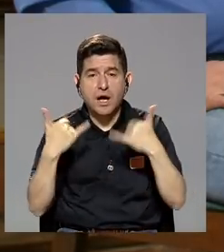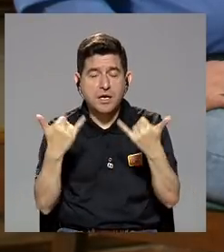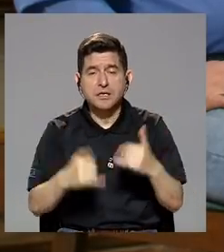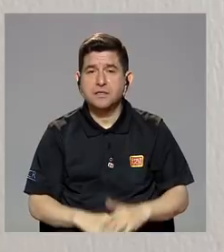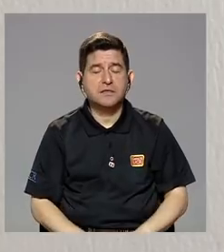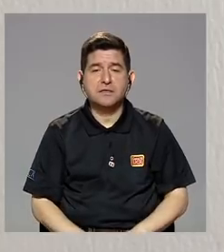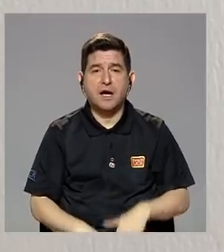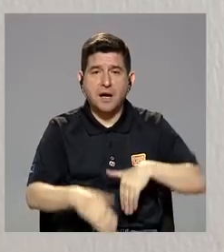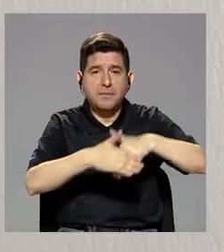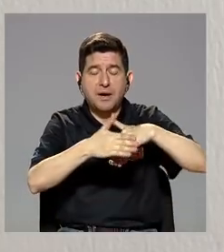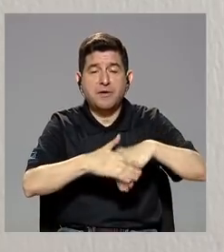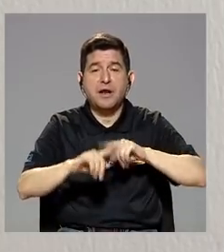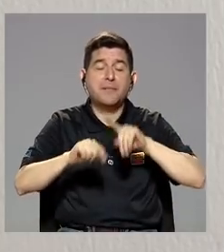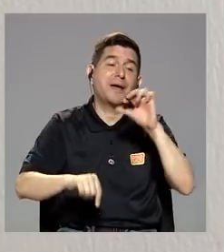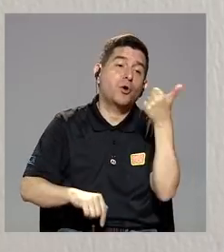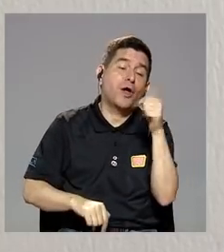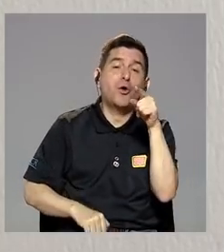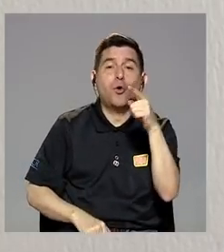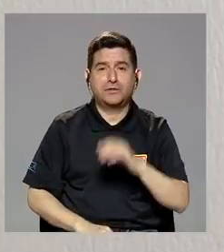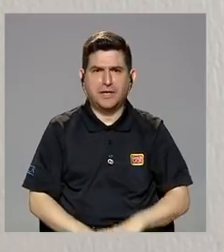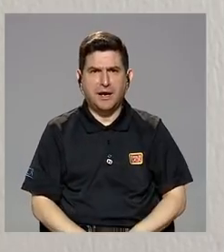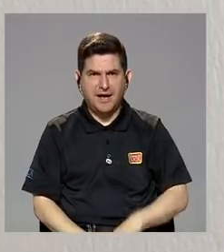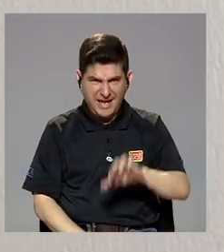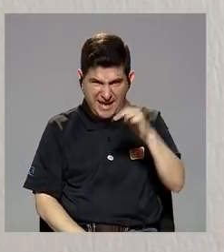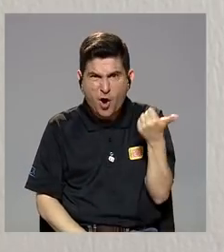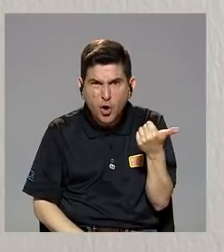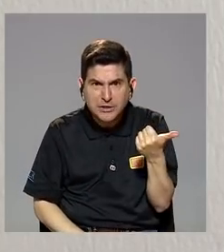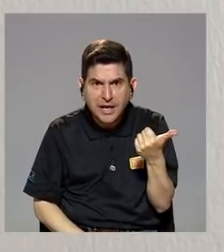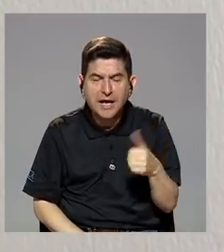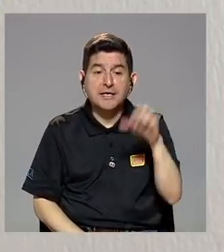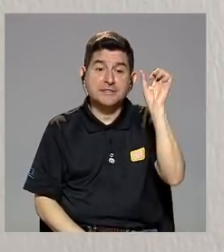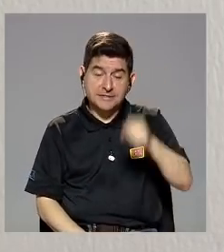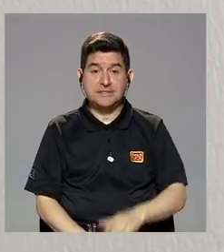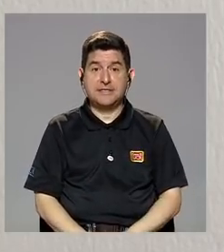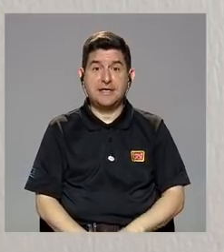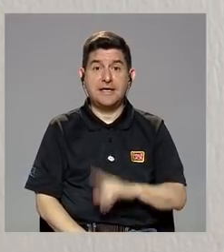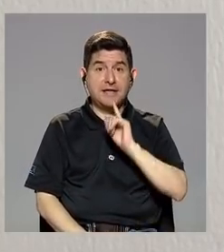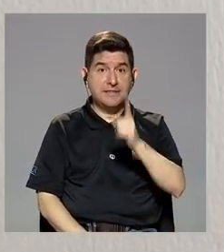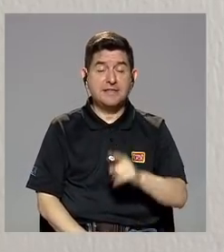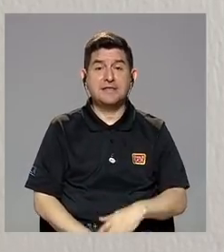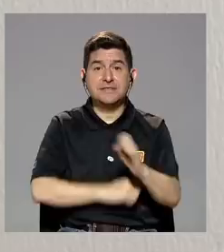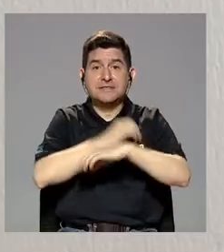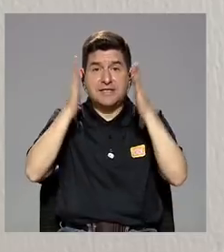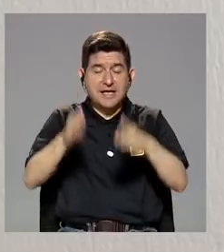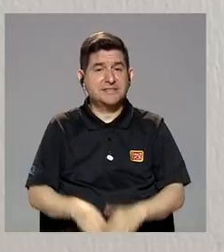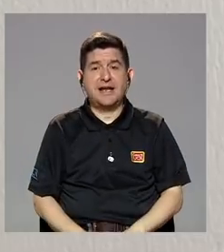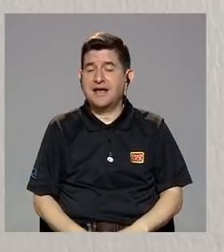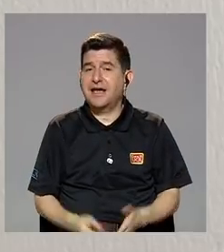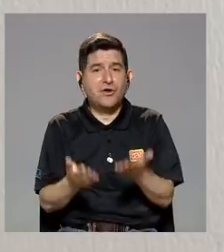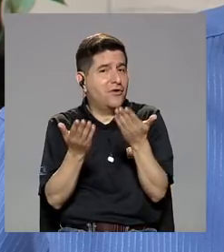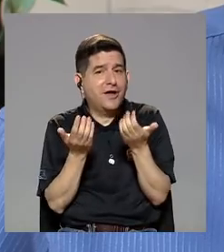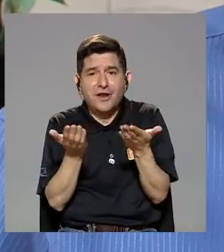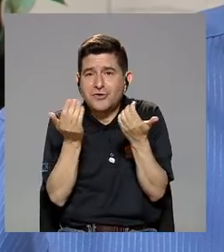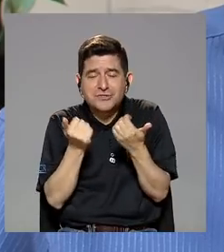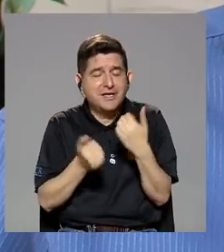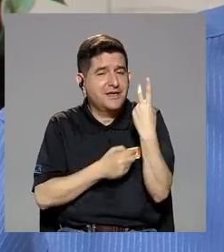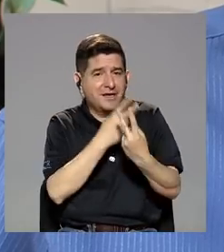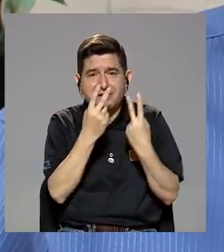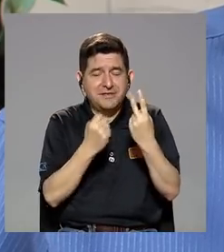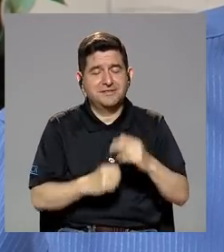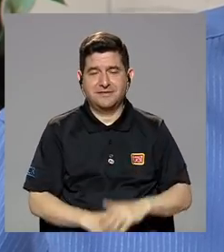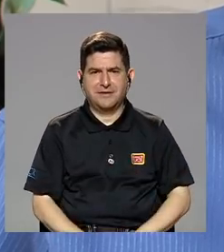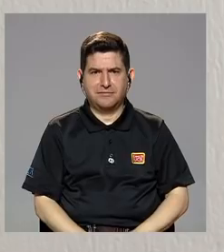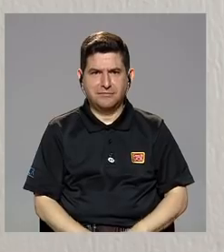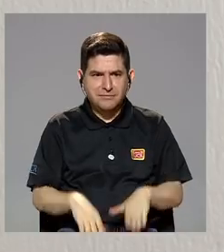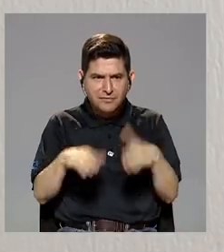entrar a chile lo hice pero está en otra como en otra si está en una que dice extranjero indeseable entonces luego yo creo